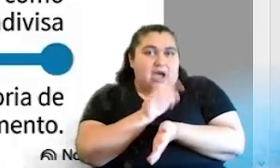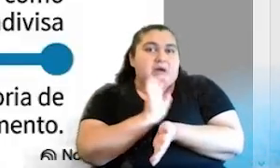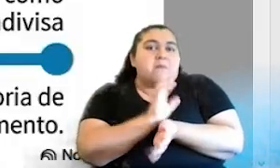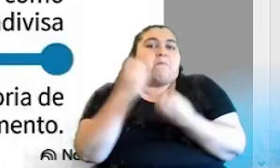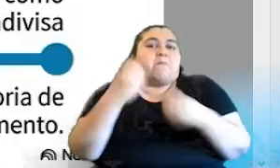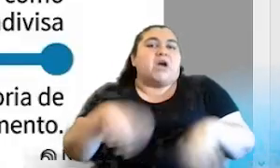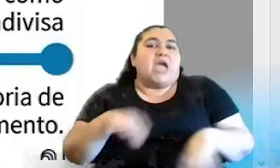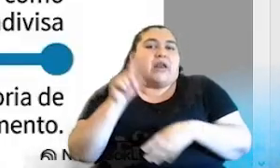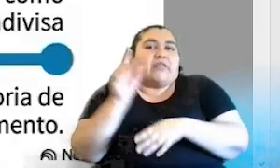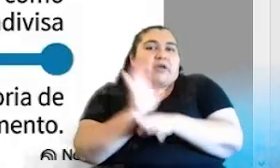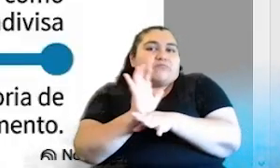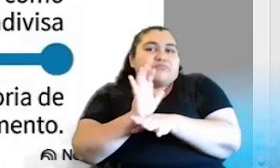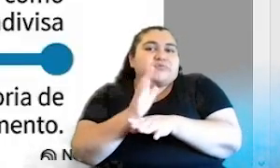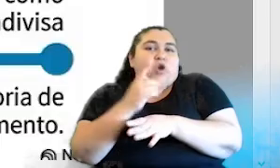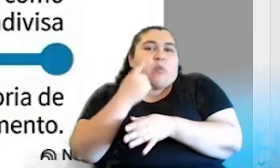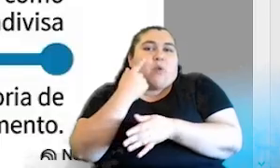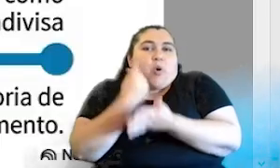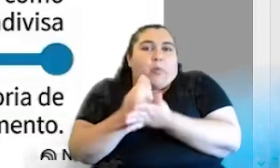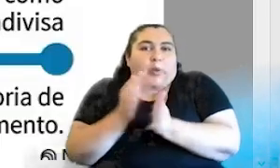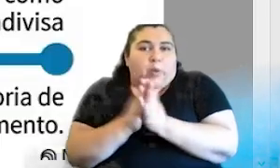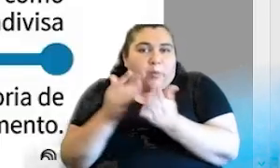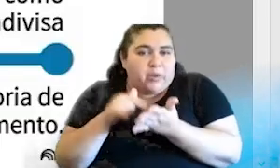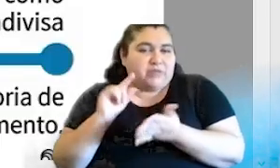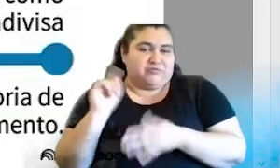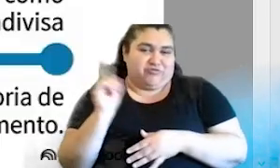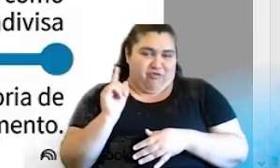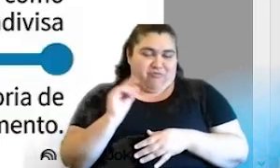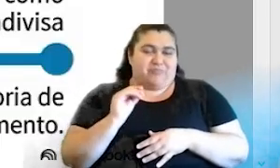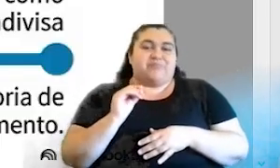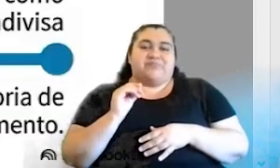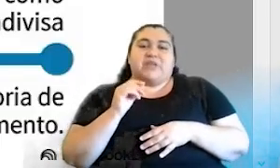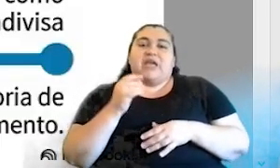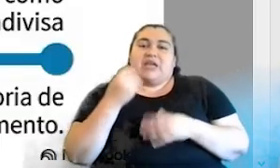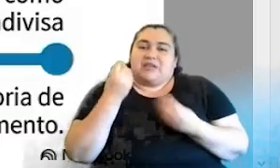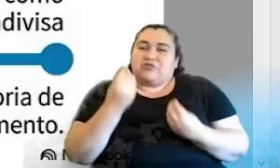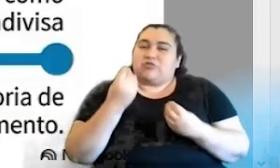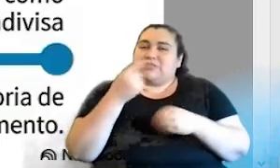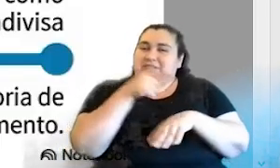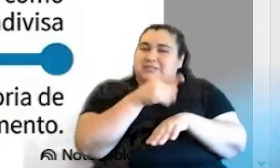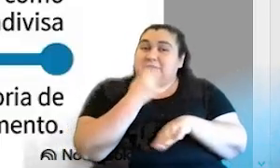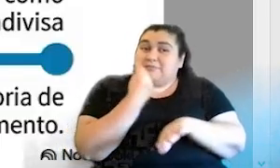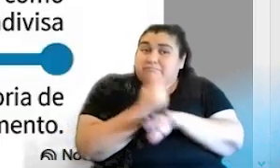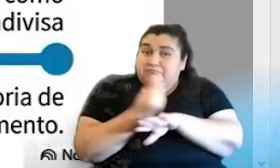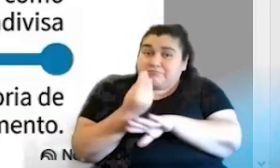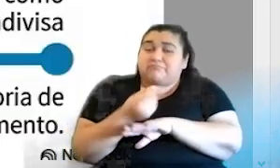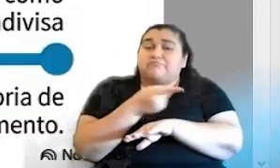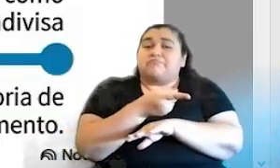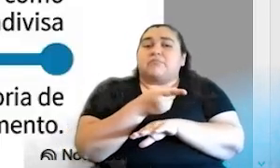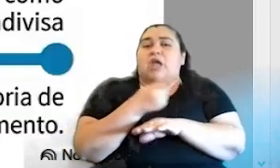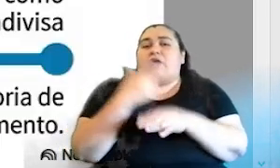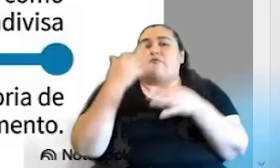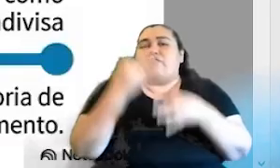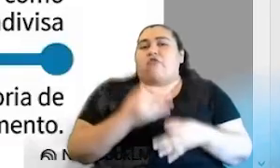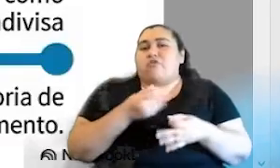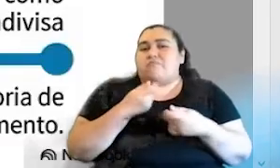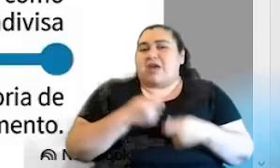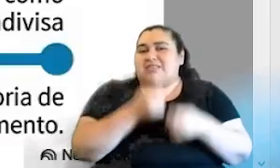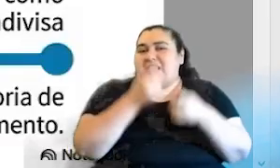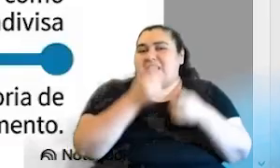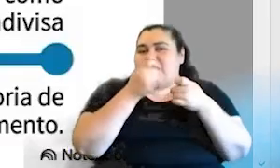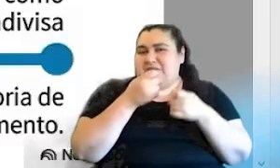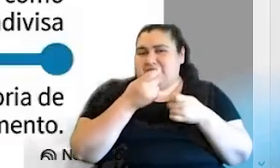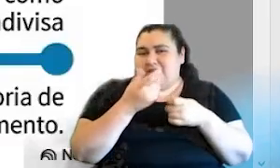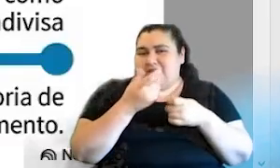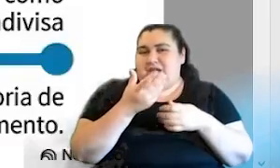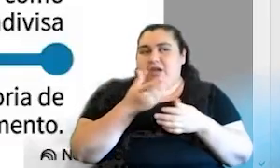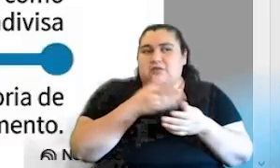son residentes? Los ciudadanos extranjeros que adquieren la residencia de manera formal, es decir,